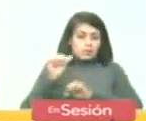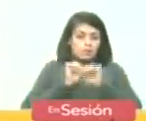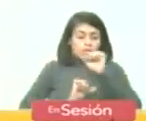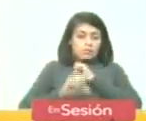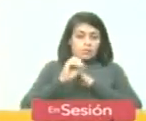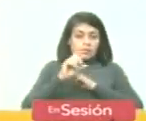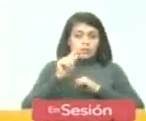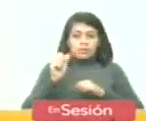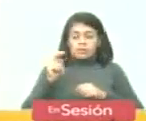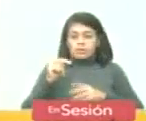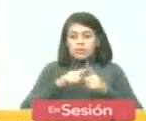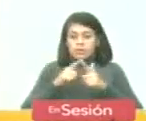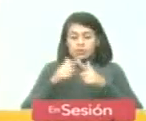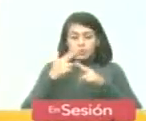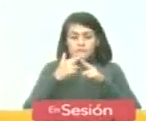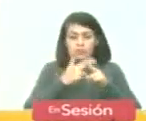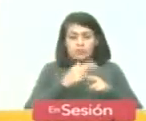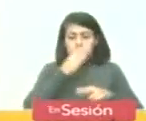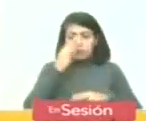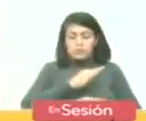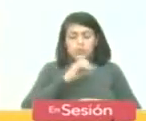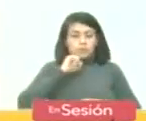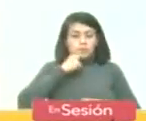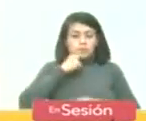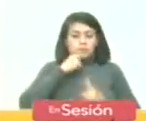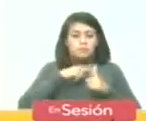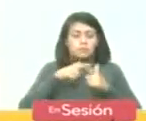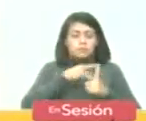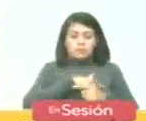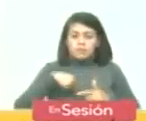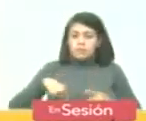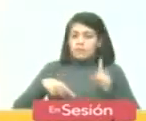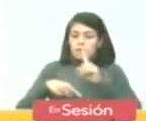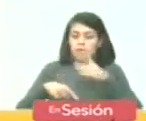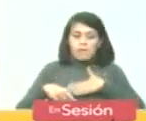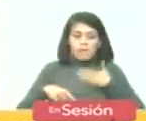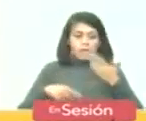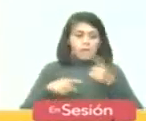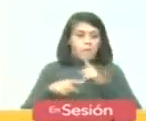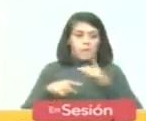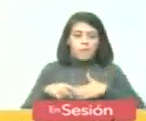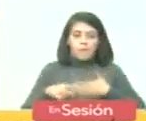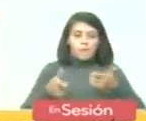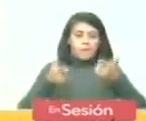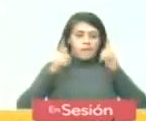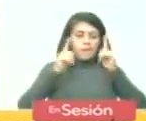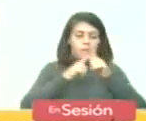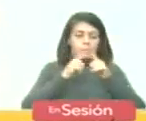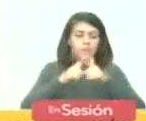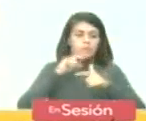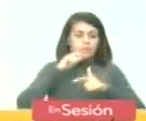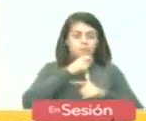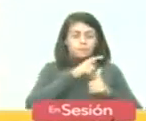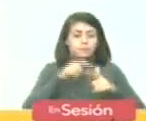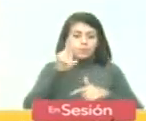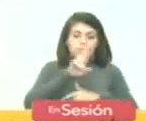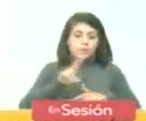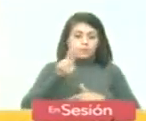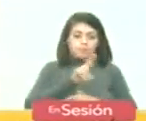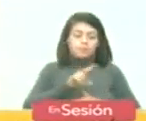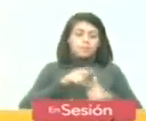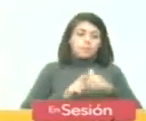que amenazaran la seguridad de Rusia, China no puede y no va a permitir que Taiwán sea usado como